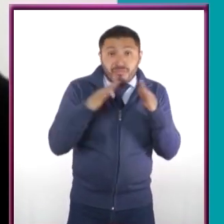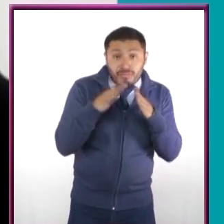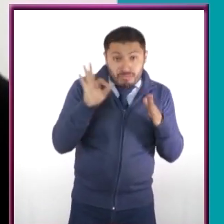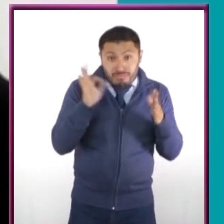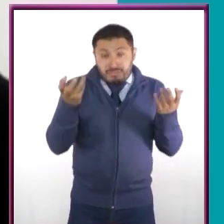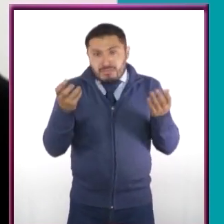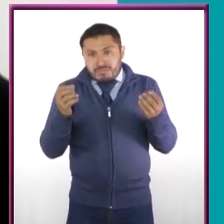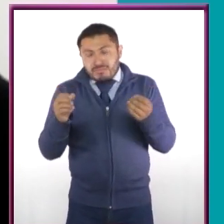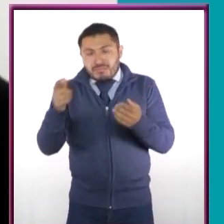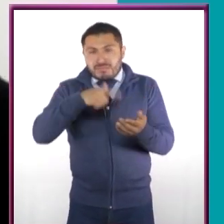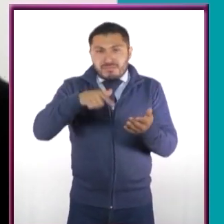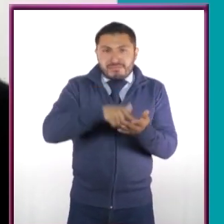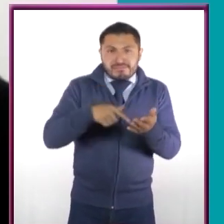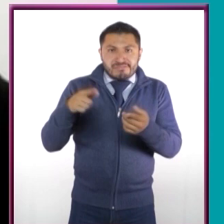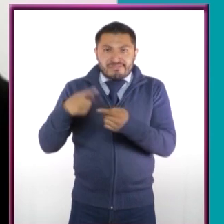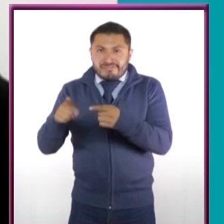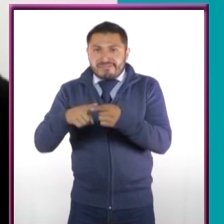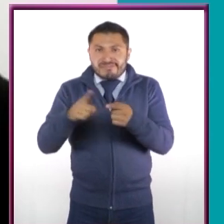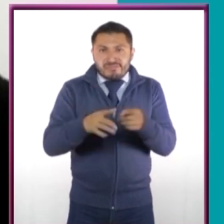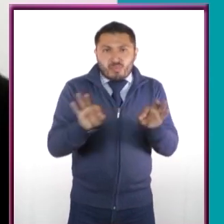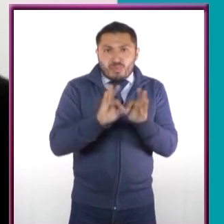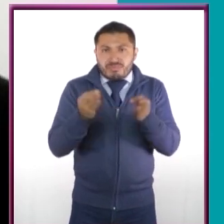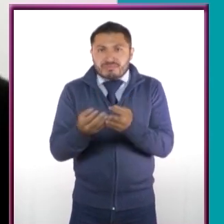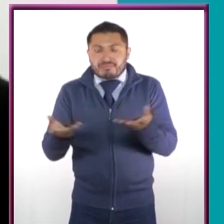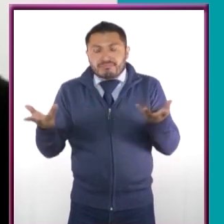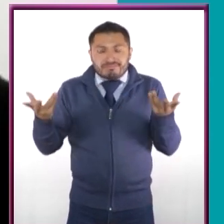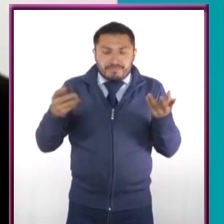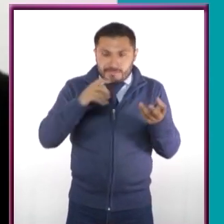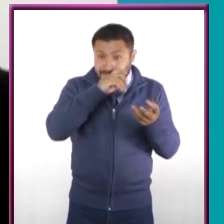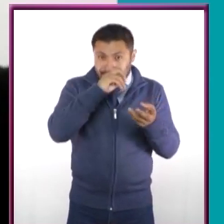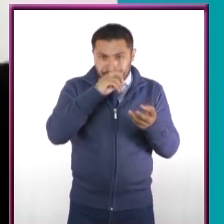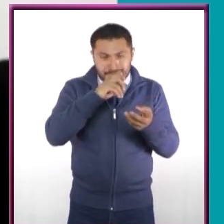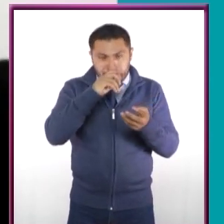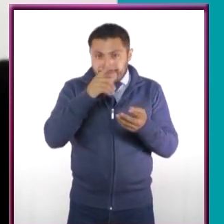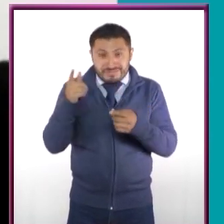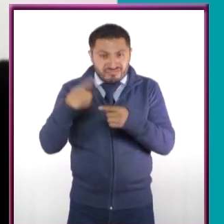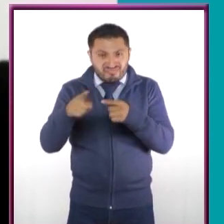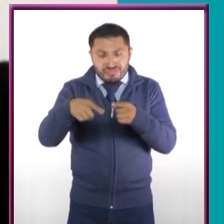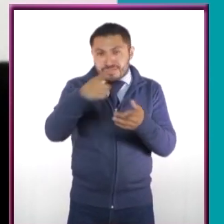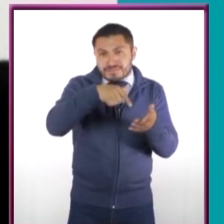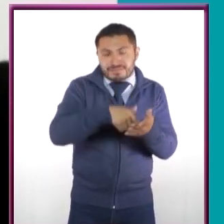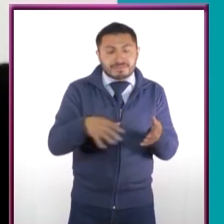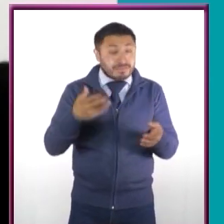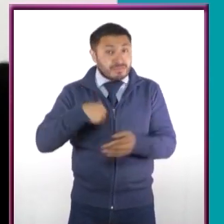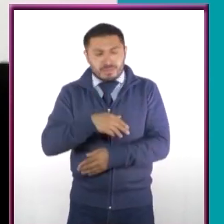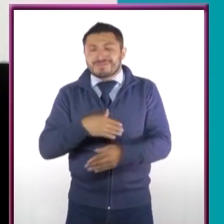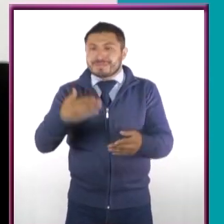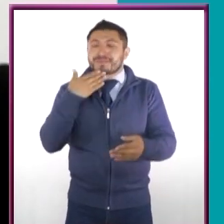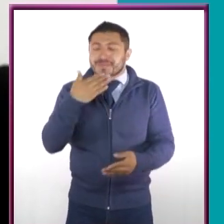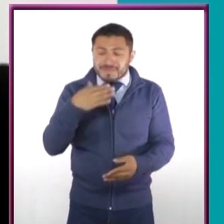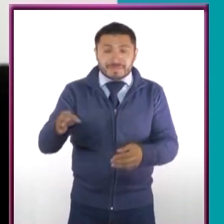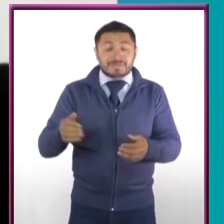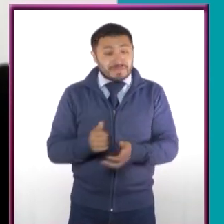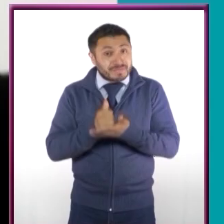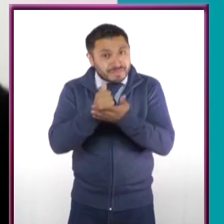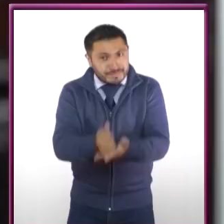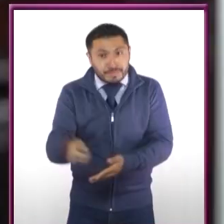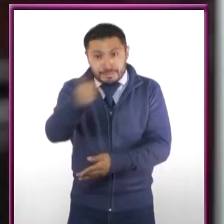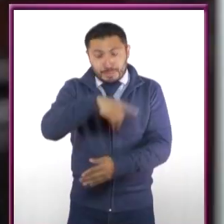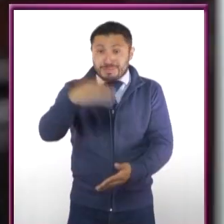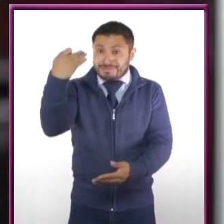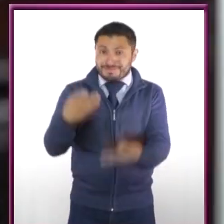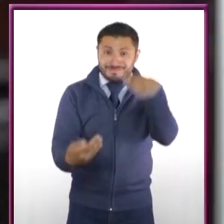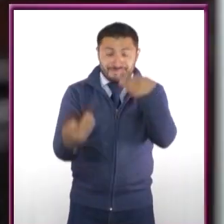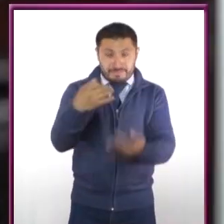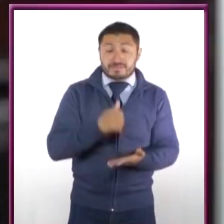casa, en algunos otros medios. Entonces hemos logrado tener una muy buena respuesta tanto